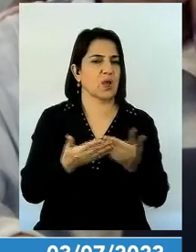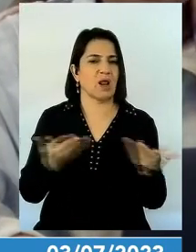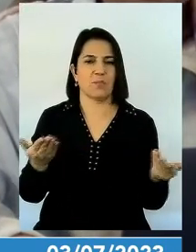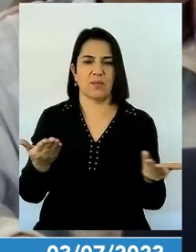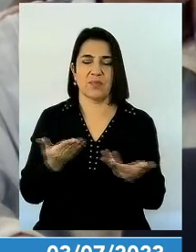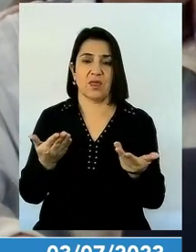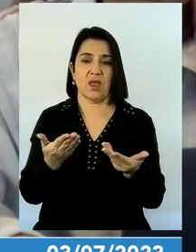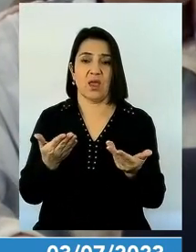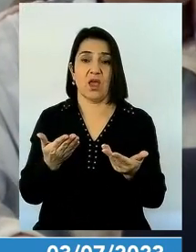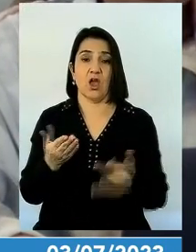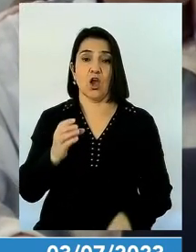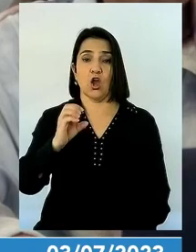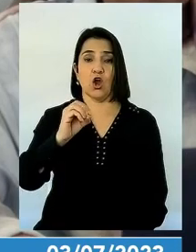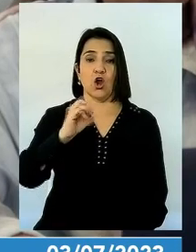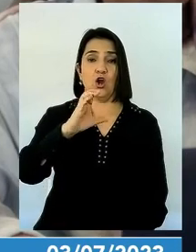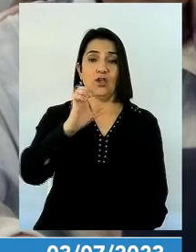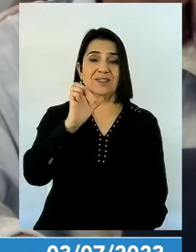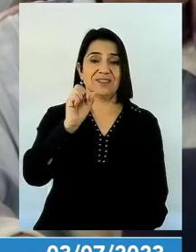de necesidad.